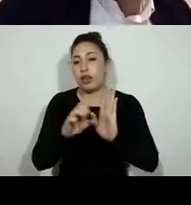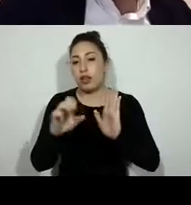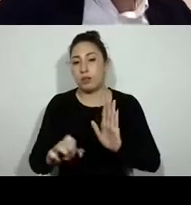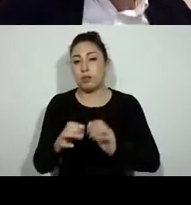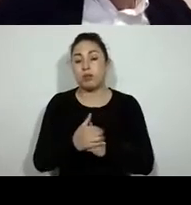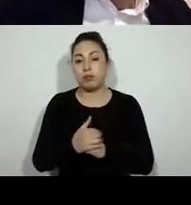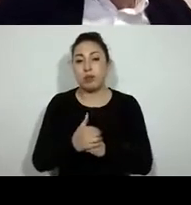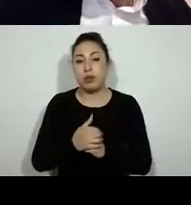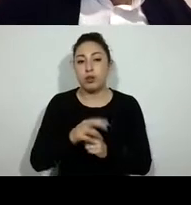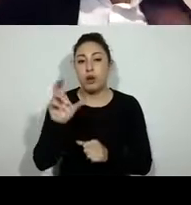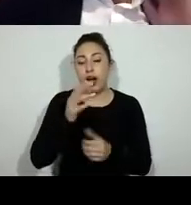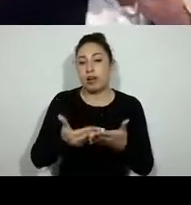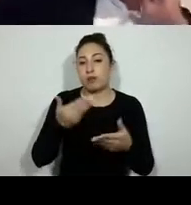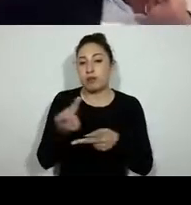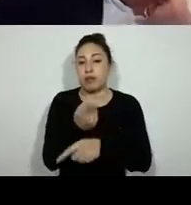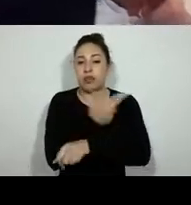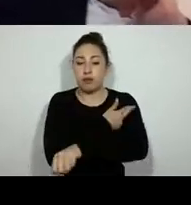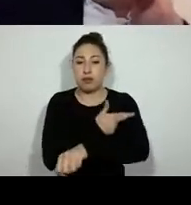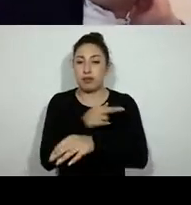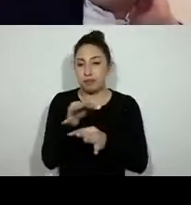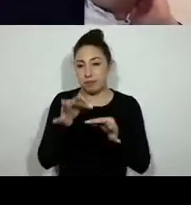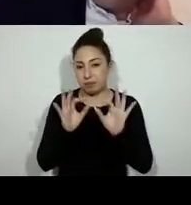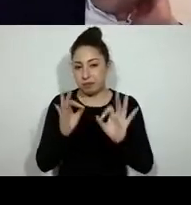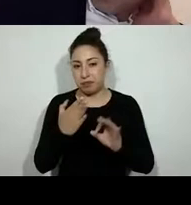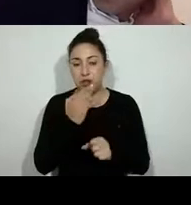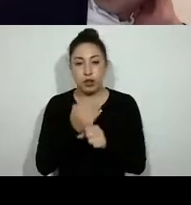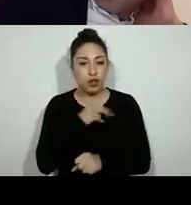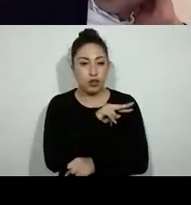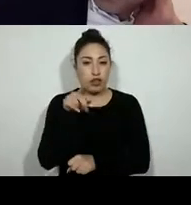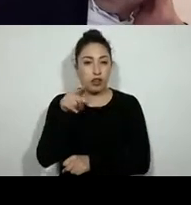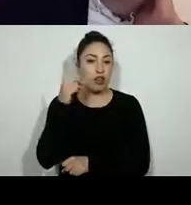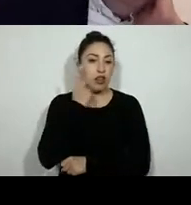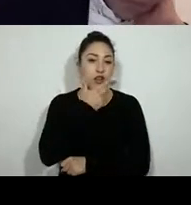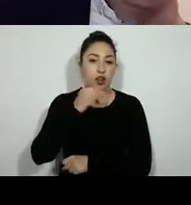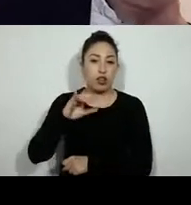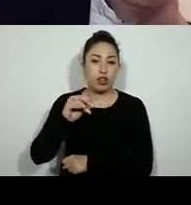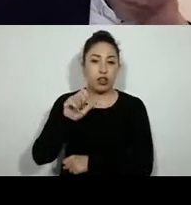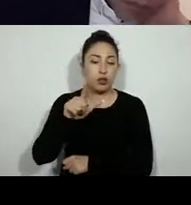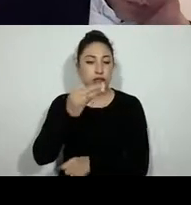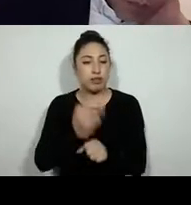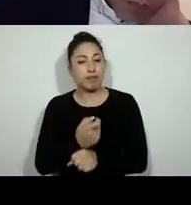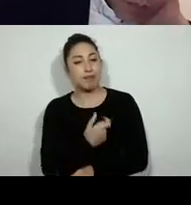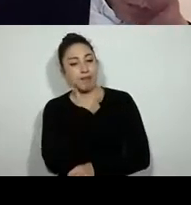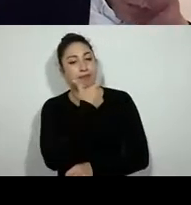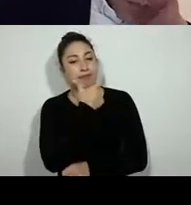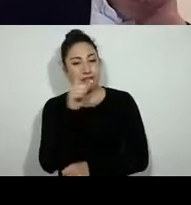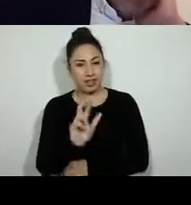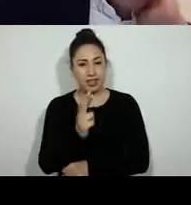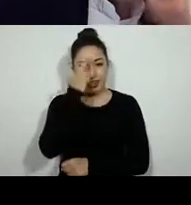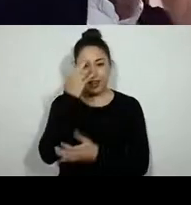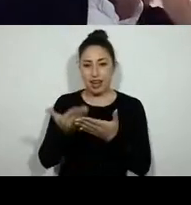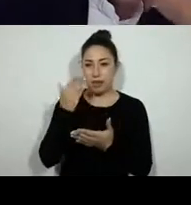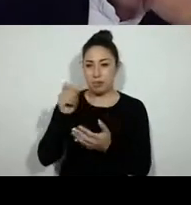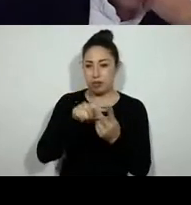ha instrumentado anteriormente. Ahora que veo al diputado José Luis Rodríguez muy sonriente, seguramente se está acordando que él y la diputada Marta